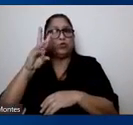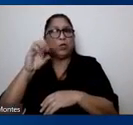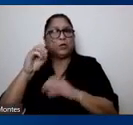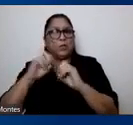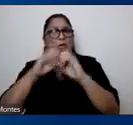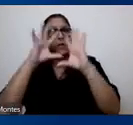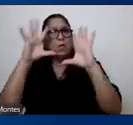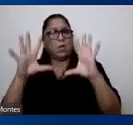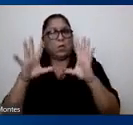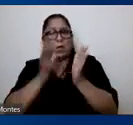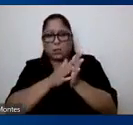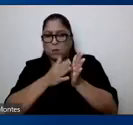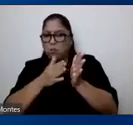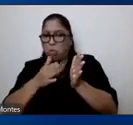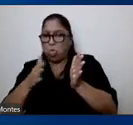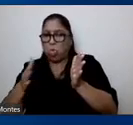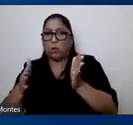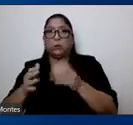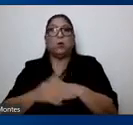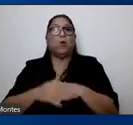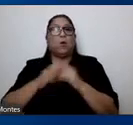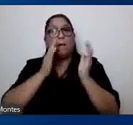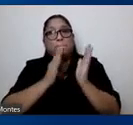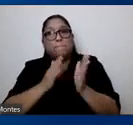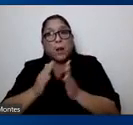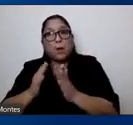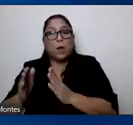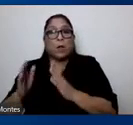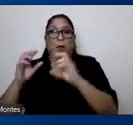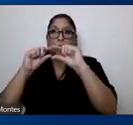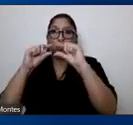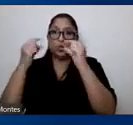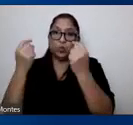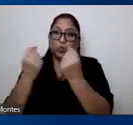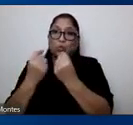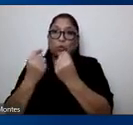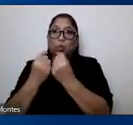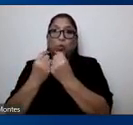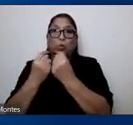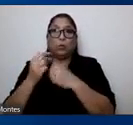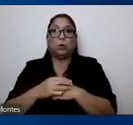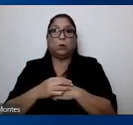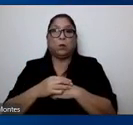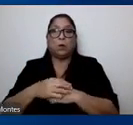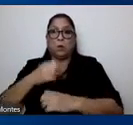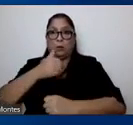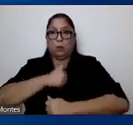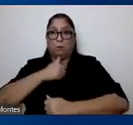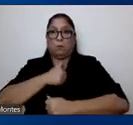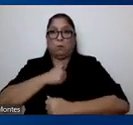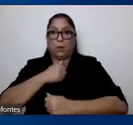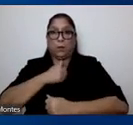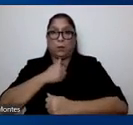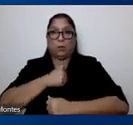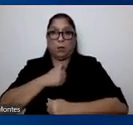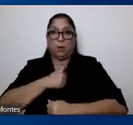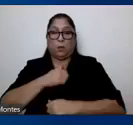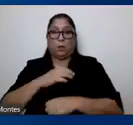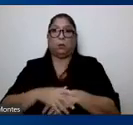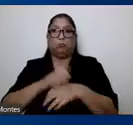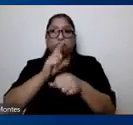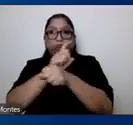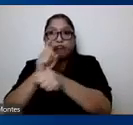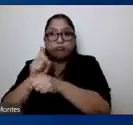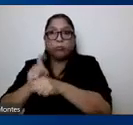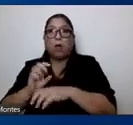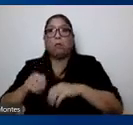días fueron preparados un grupo de militares de alta instrucción para